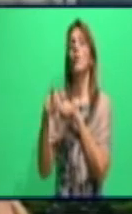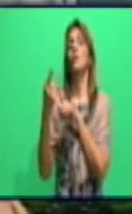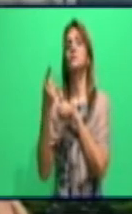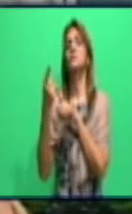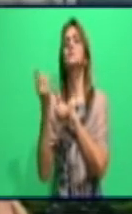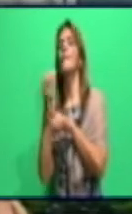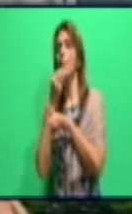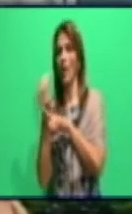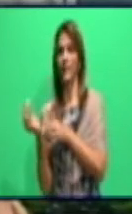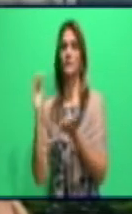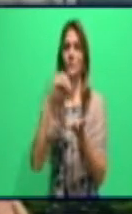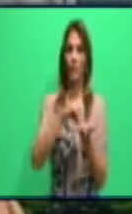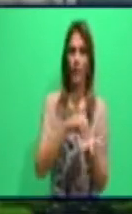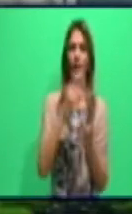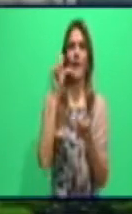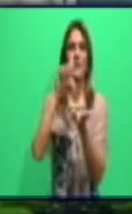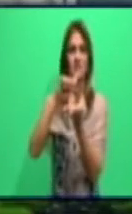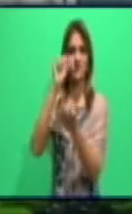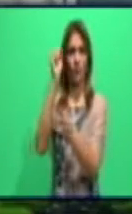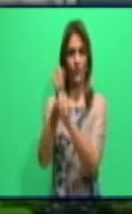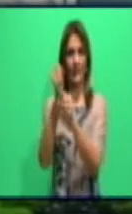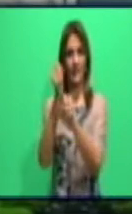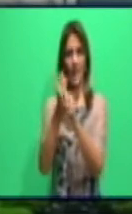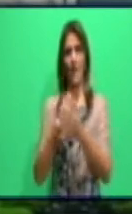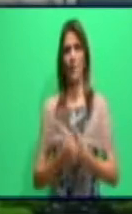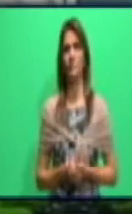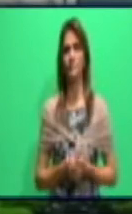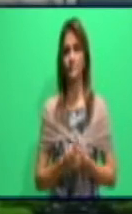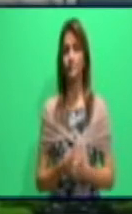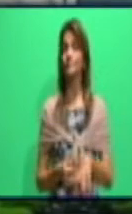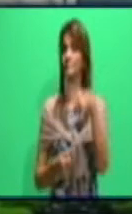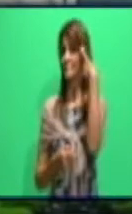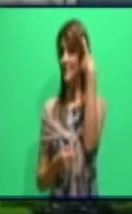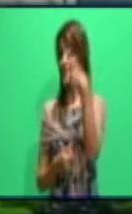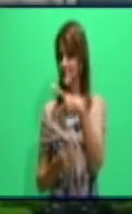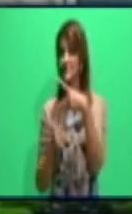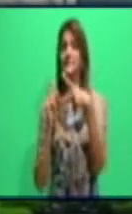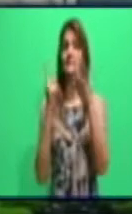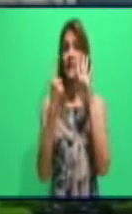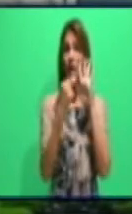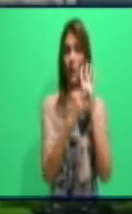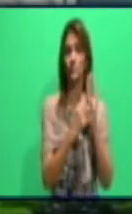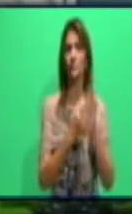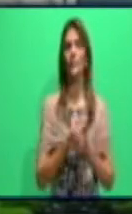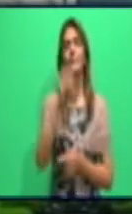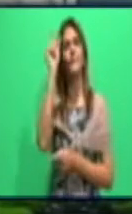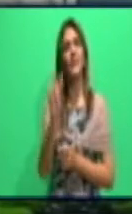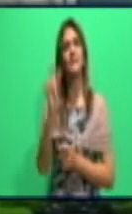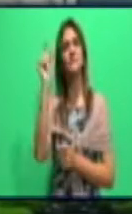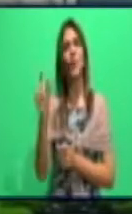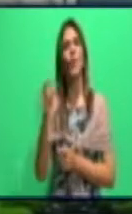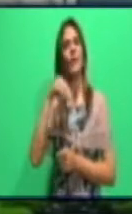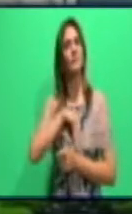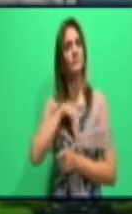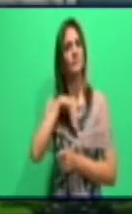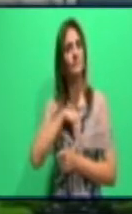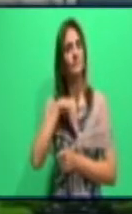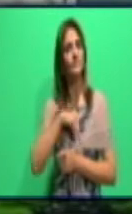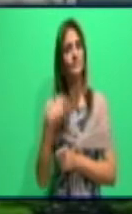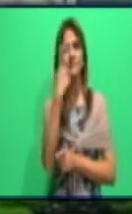su centro de trabajo. Segundo caso, paciente con síntomas sospechoso